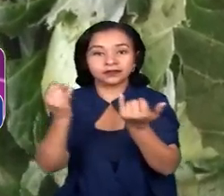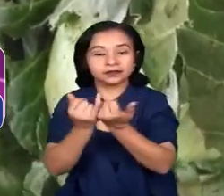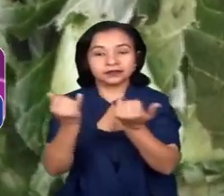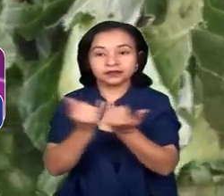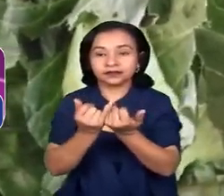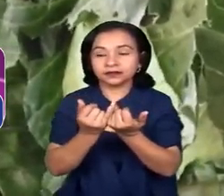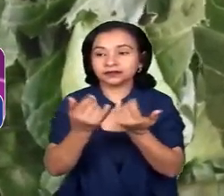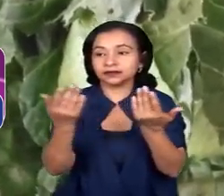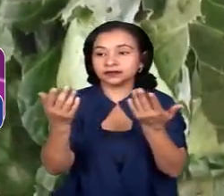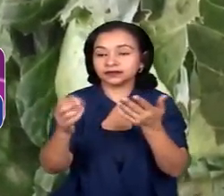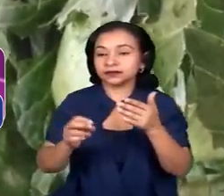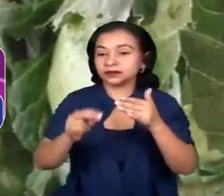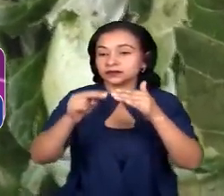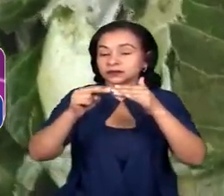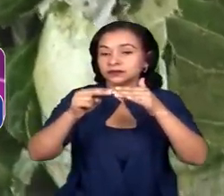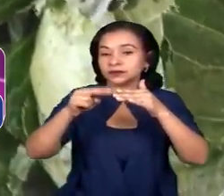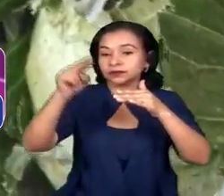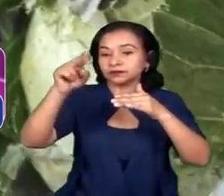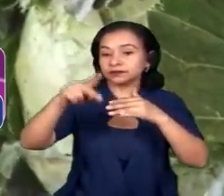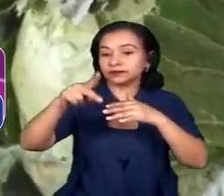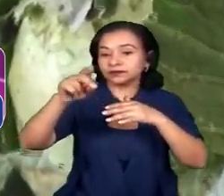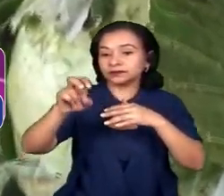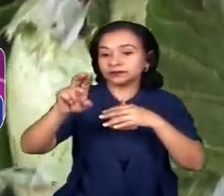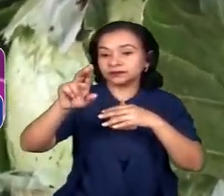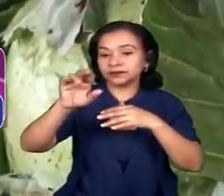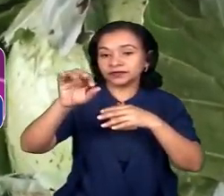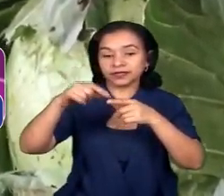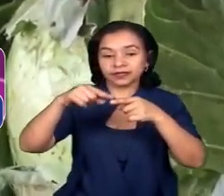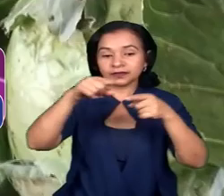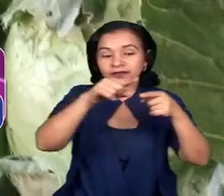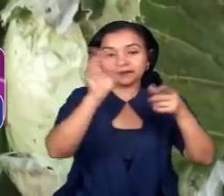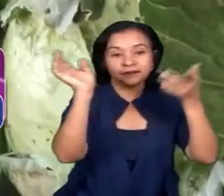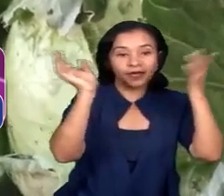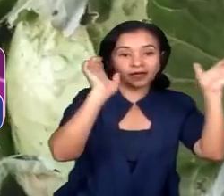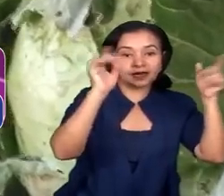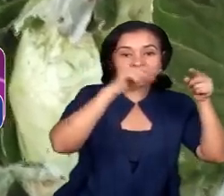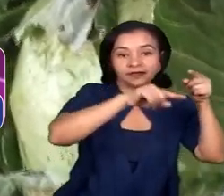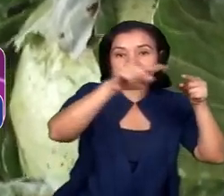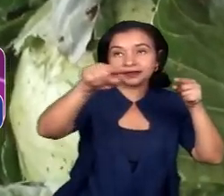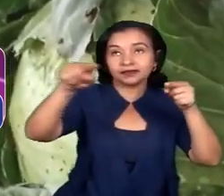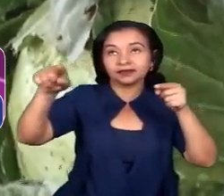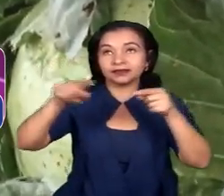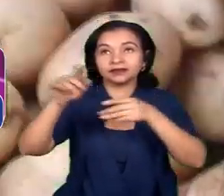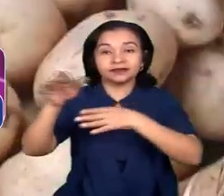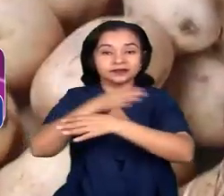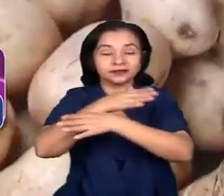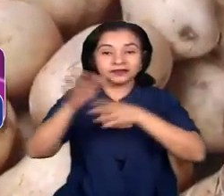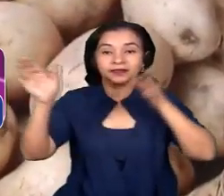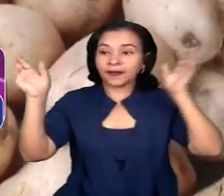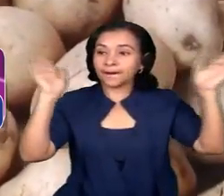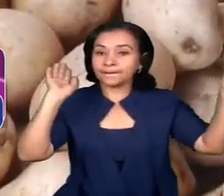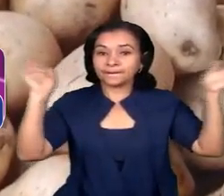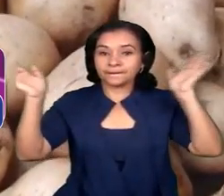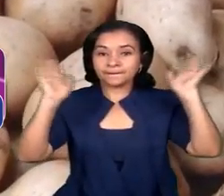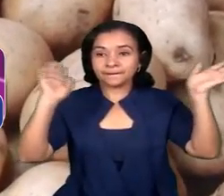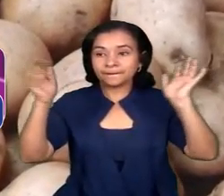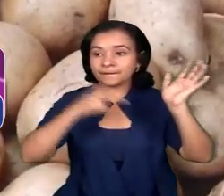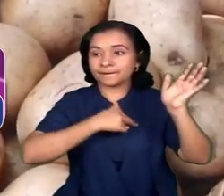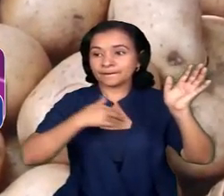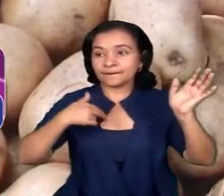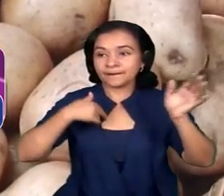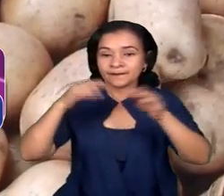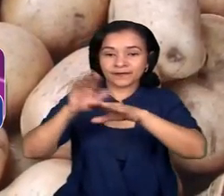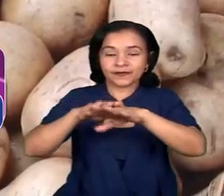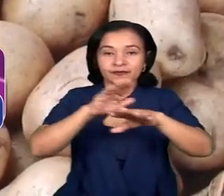aquí por la suburbana, tenemos el periférico, tenemos el Candelaria, donde todos estos mercados tienen esas promociones, y por eso le hacemos el llamado a